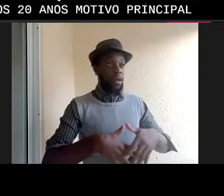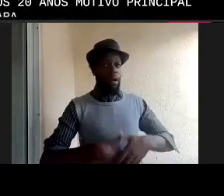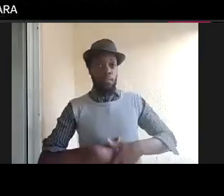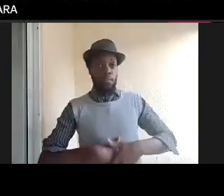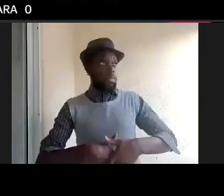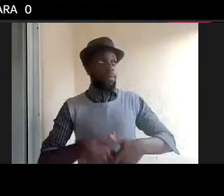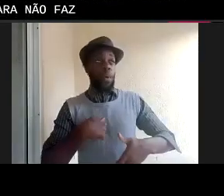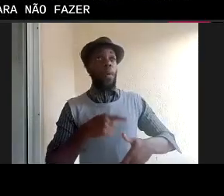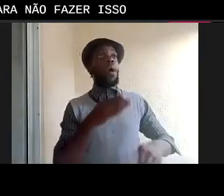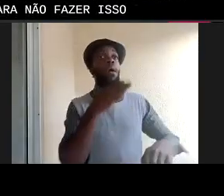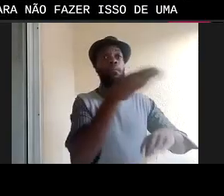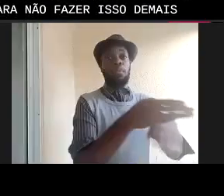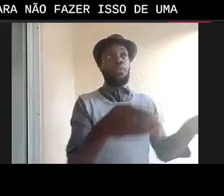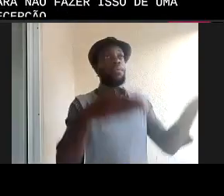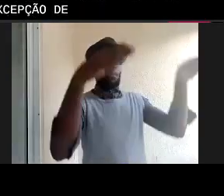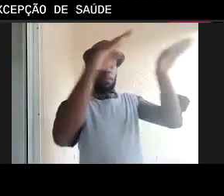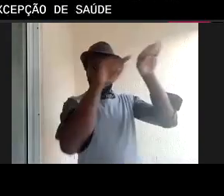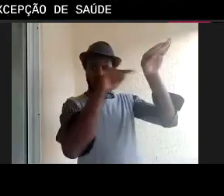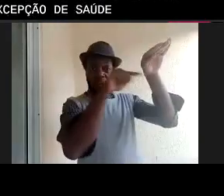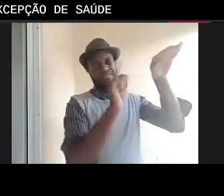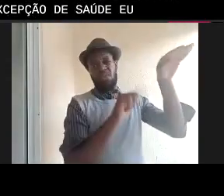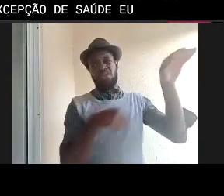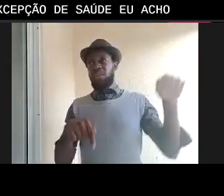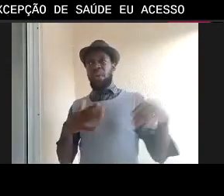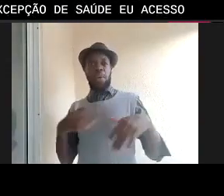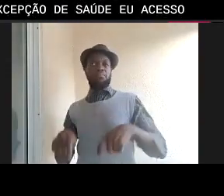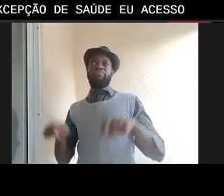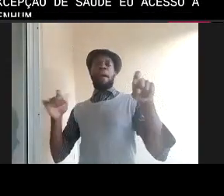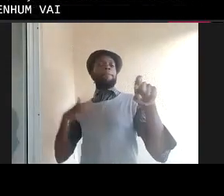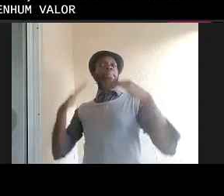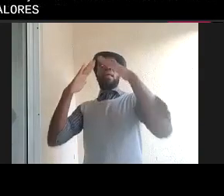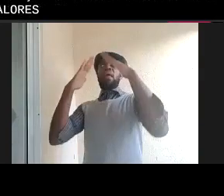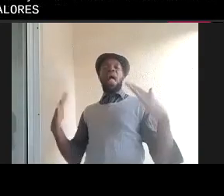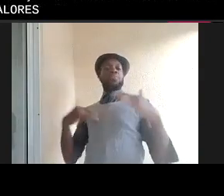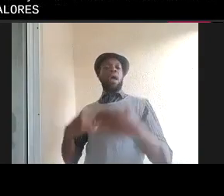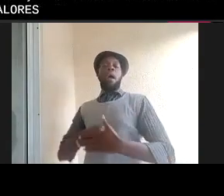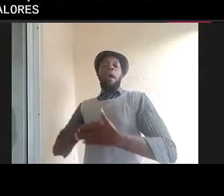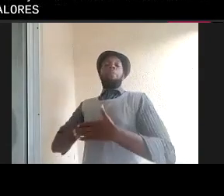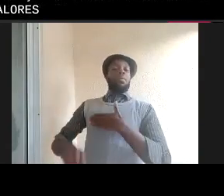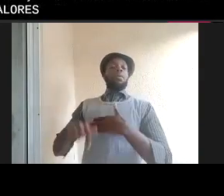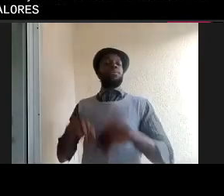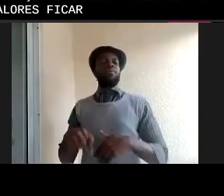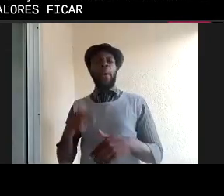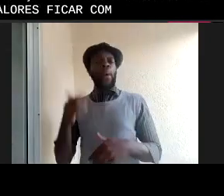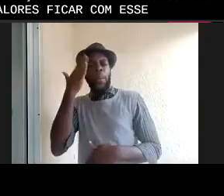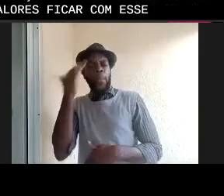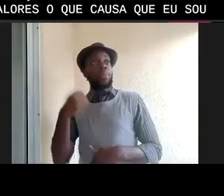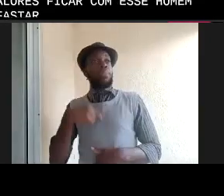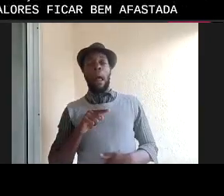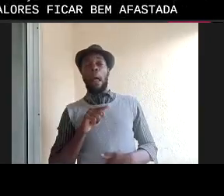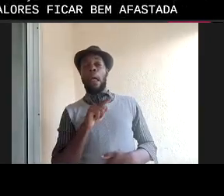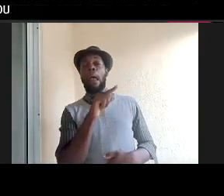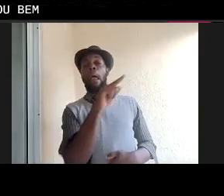institución de salud es el acceso, los costos, clínicas cerradas o demasiado alejadas, servicios de mala